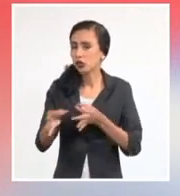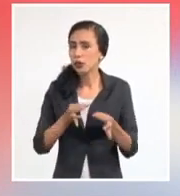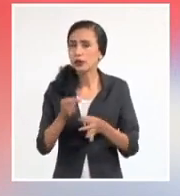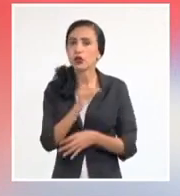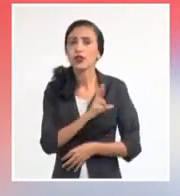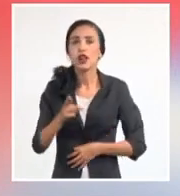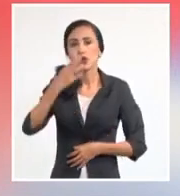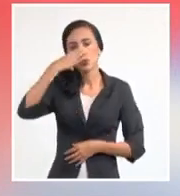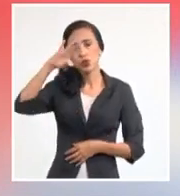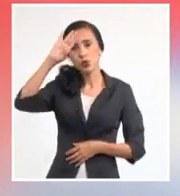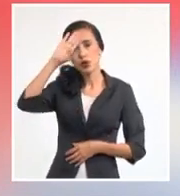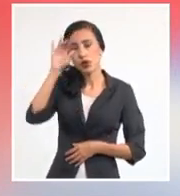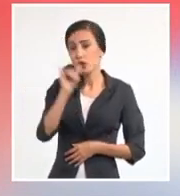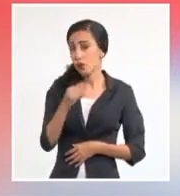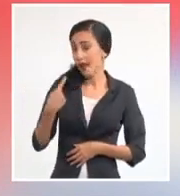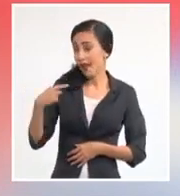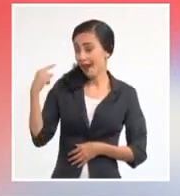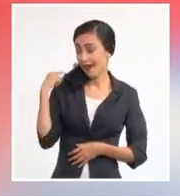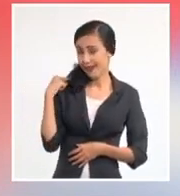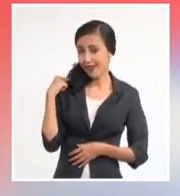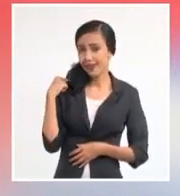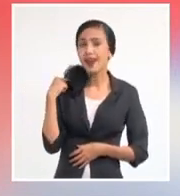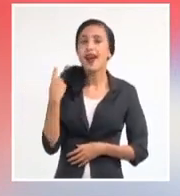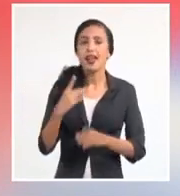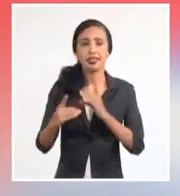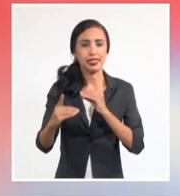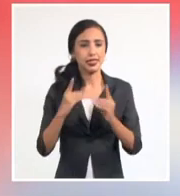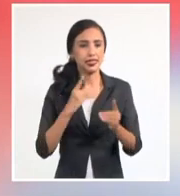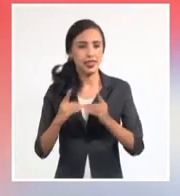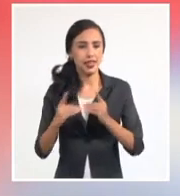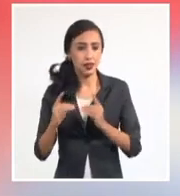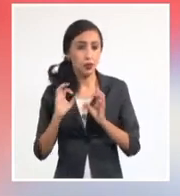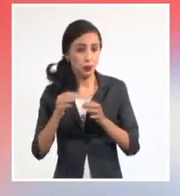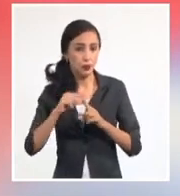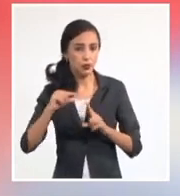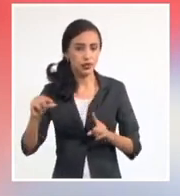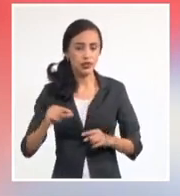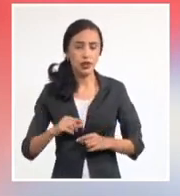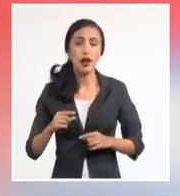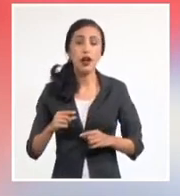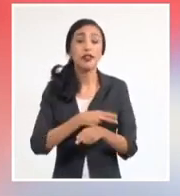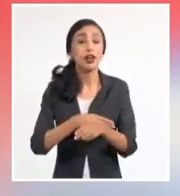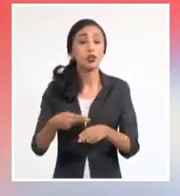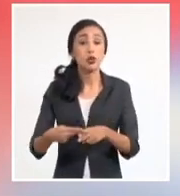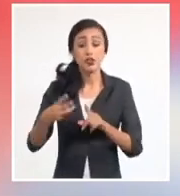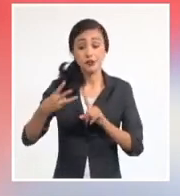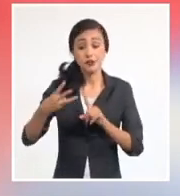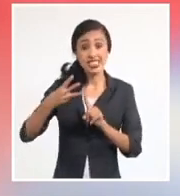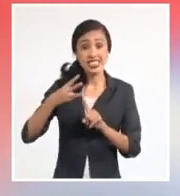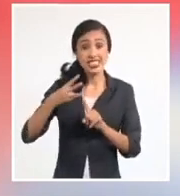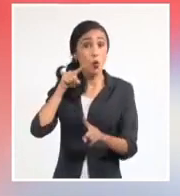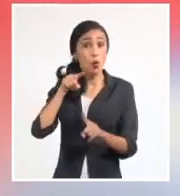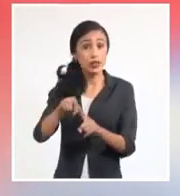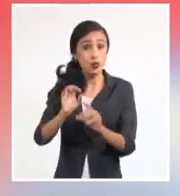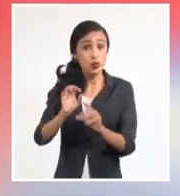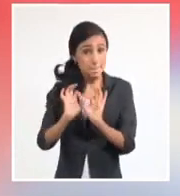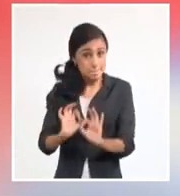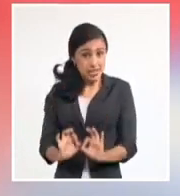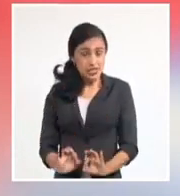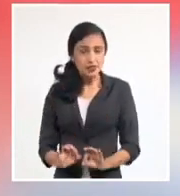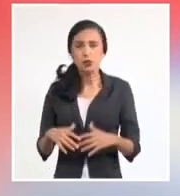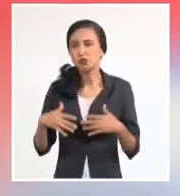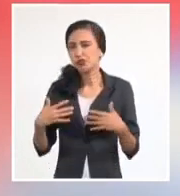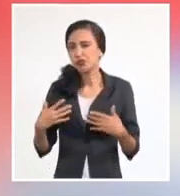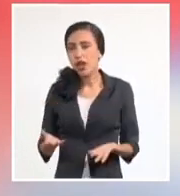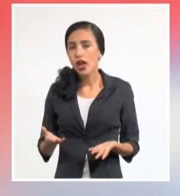como ayer discutimos en el tema de la historia. Un tercer objetivo específico es